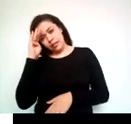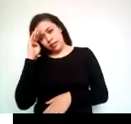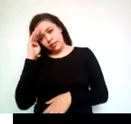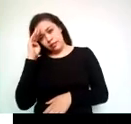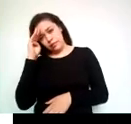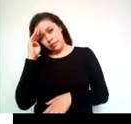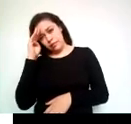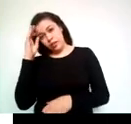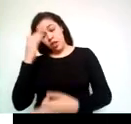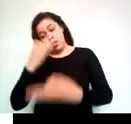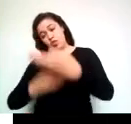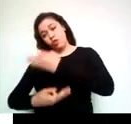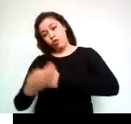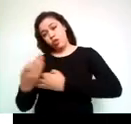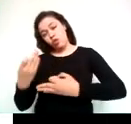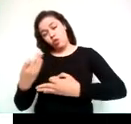todas las